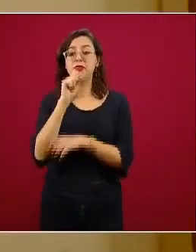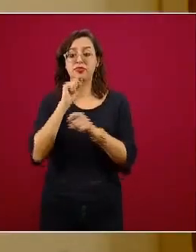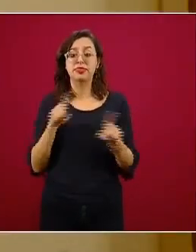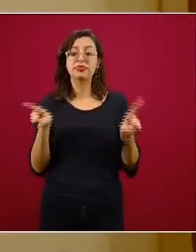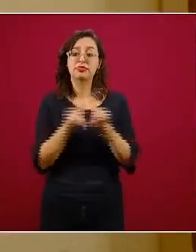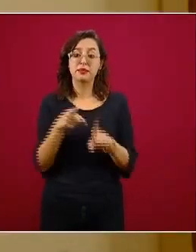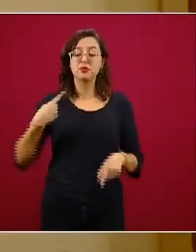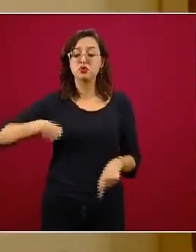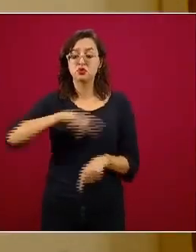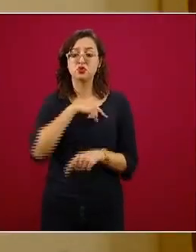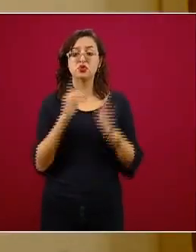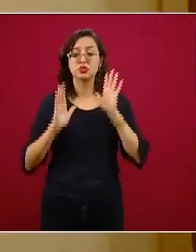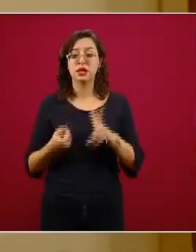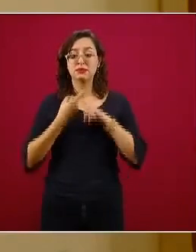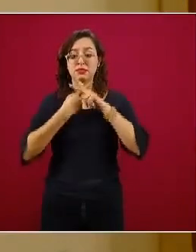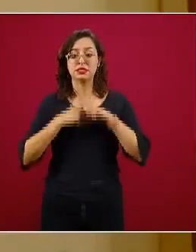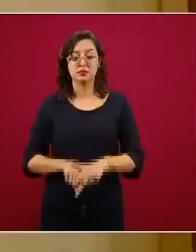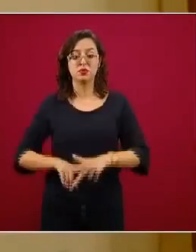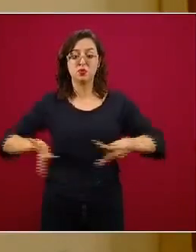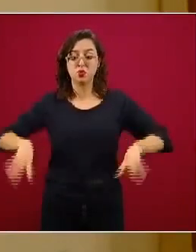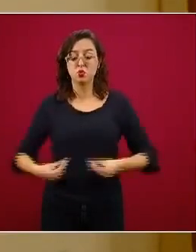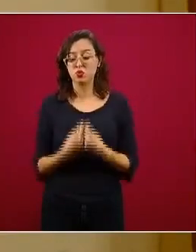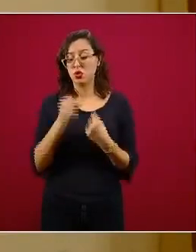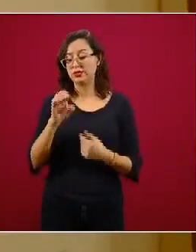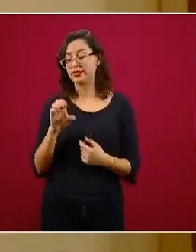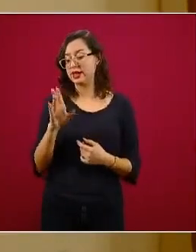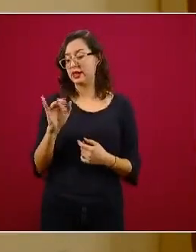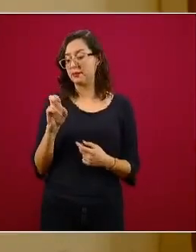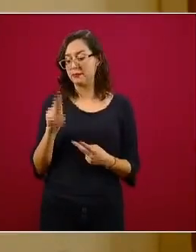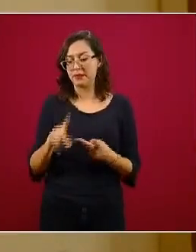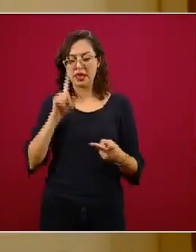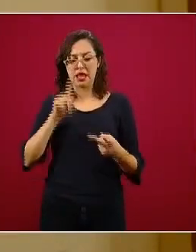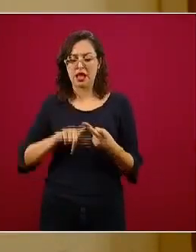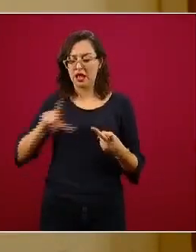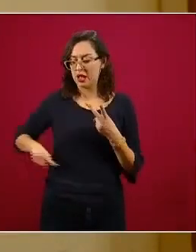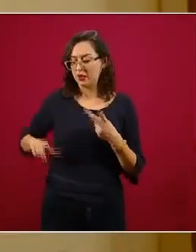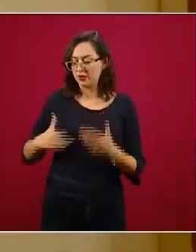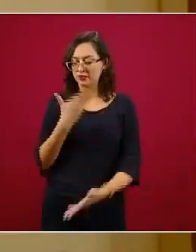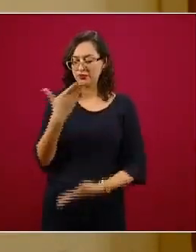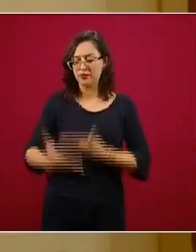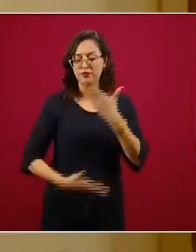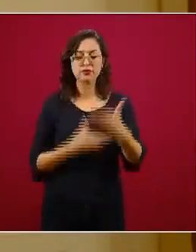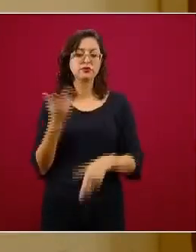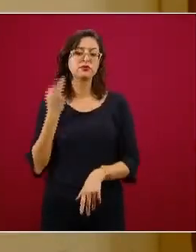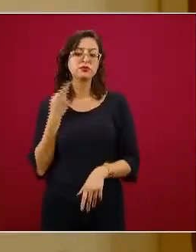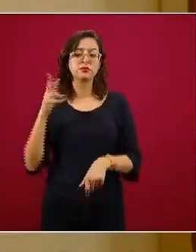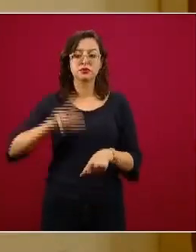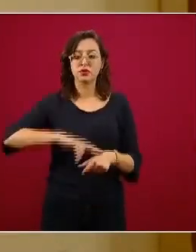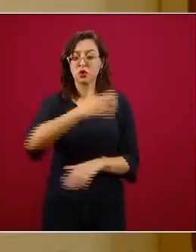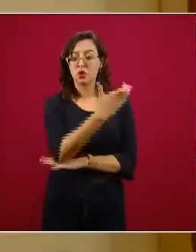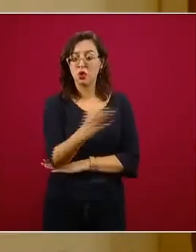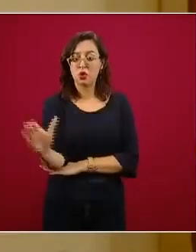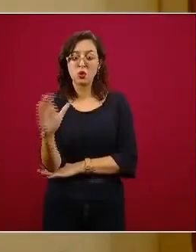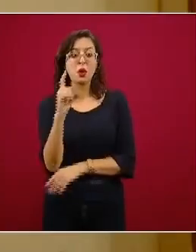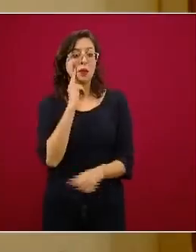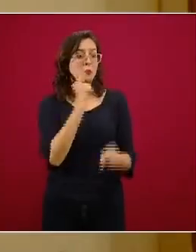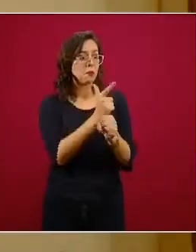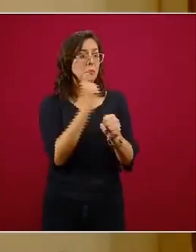estamos trabajando con la Secretaría de Bienestar y Servidores de la Nación, la Procuraduría Agraria, que también ha sido muy útil para identificar